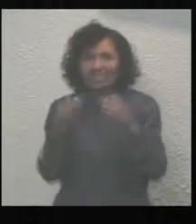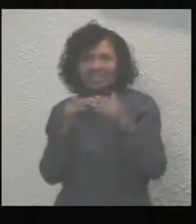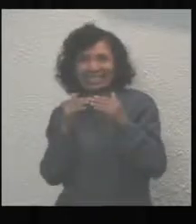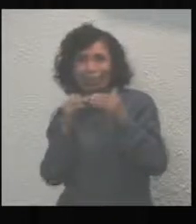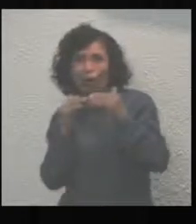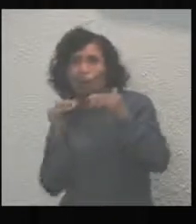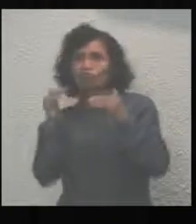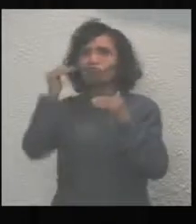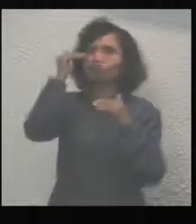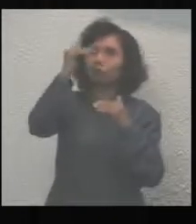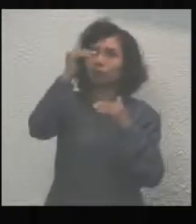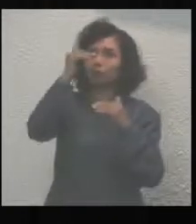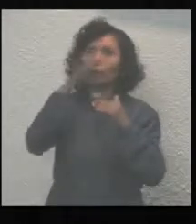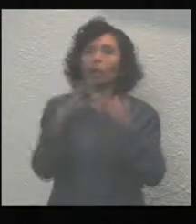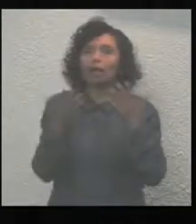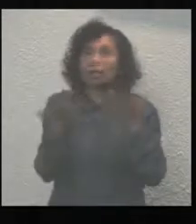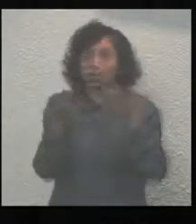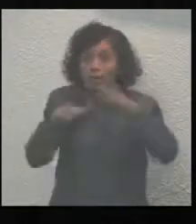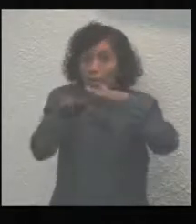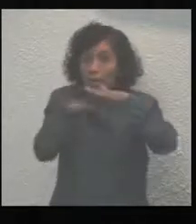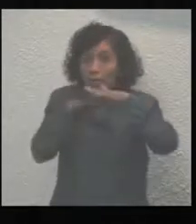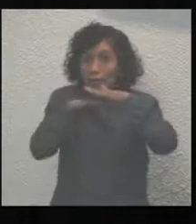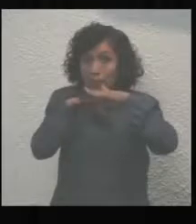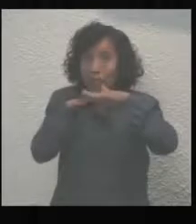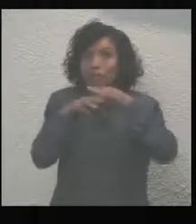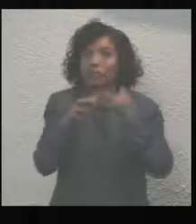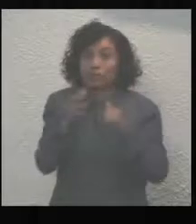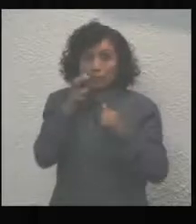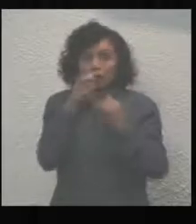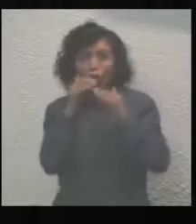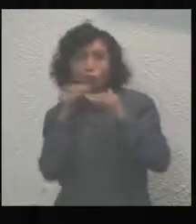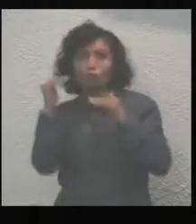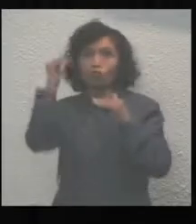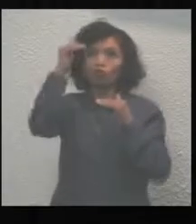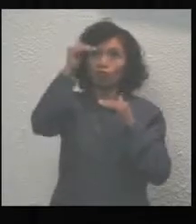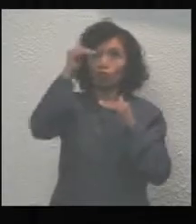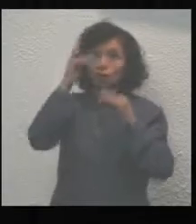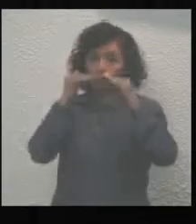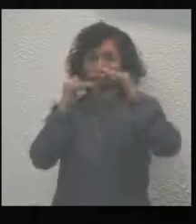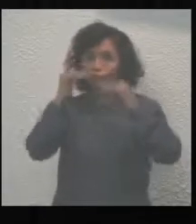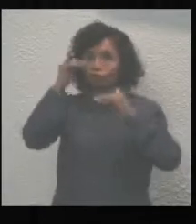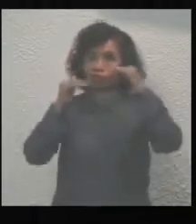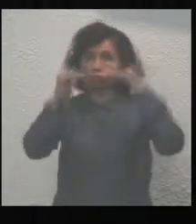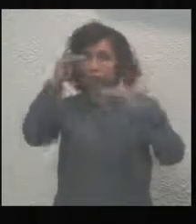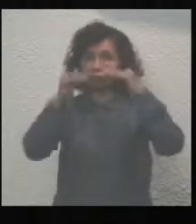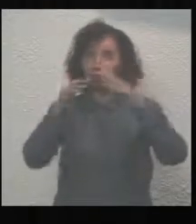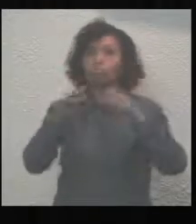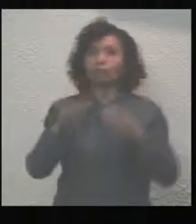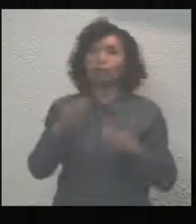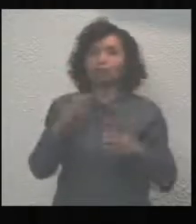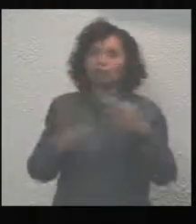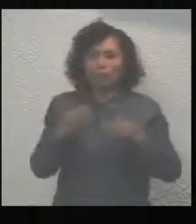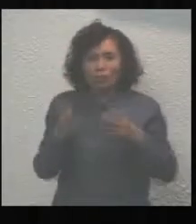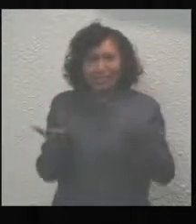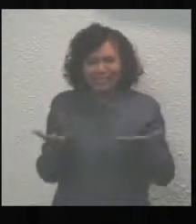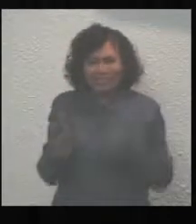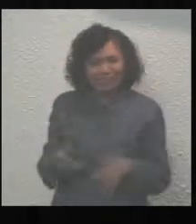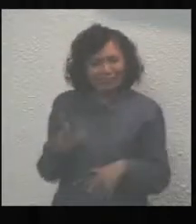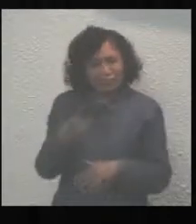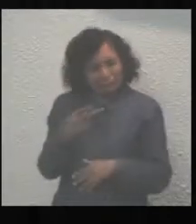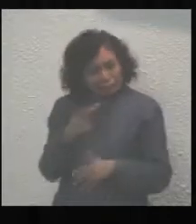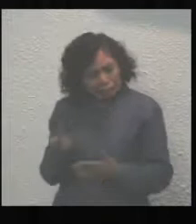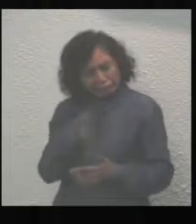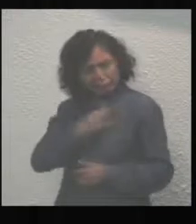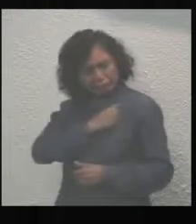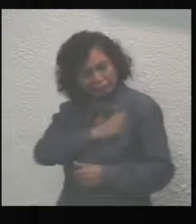el Salto y sentar las bases para para revertir la de la desigualdad social que lastima y segrega una